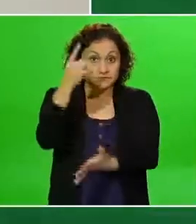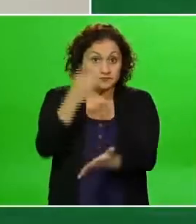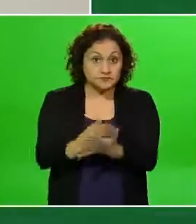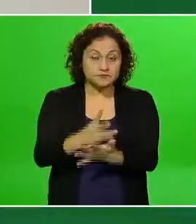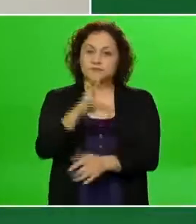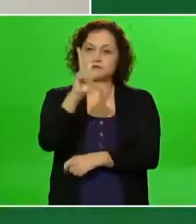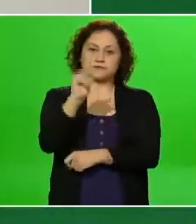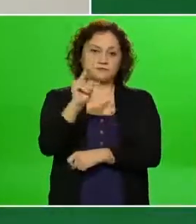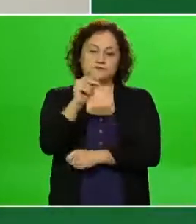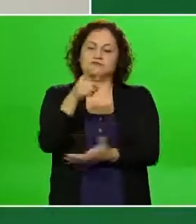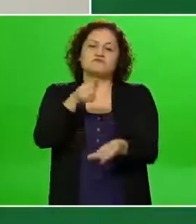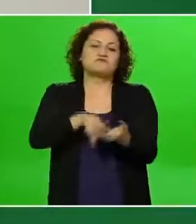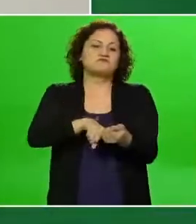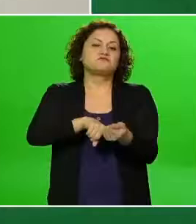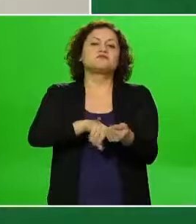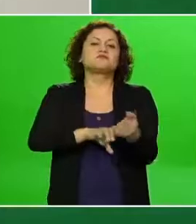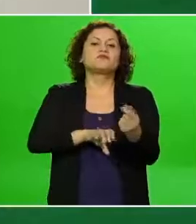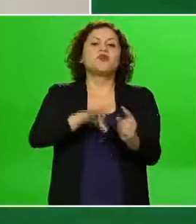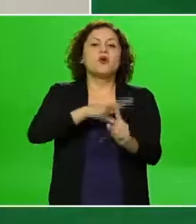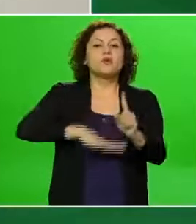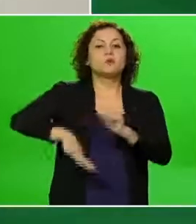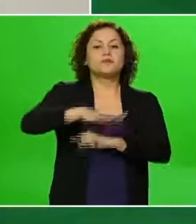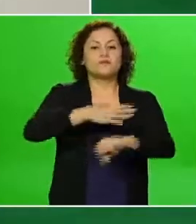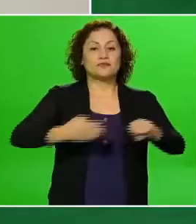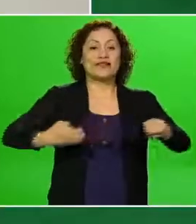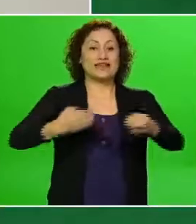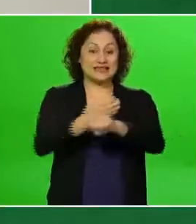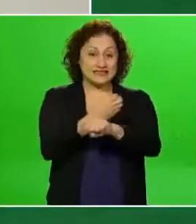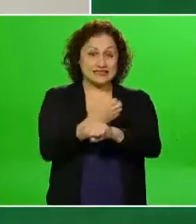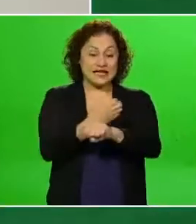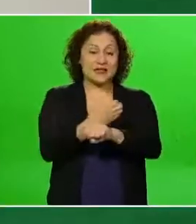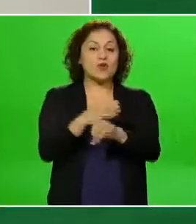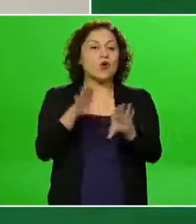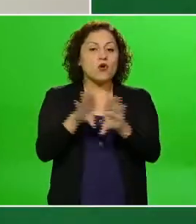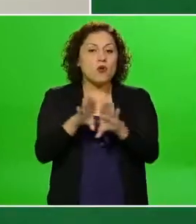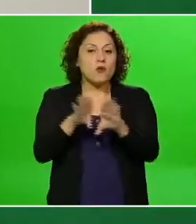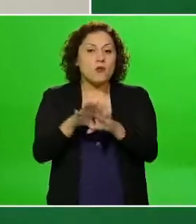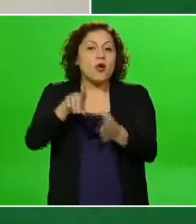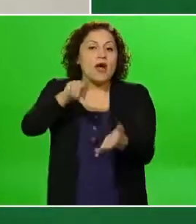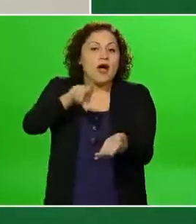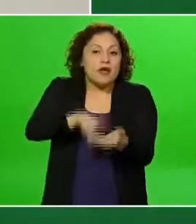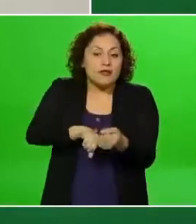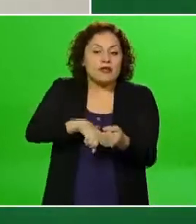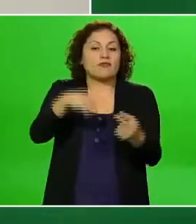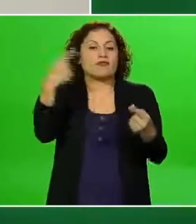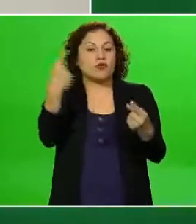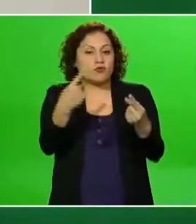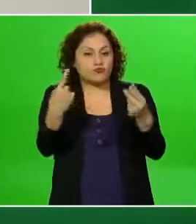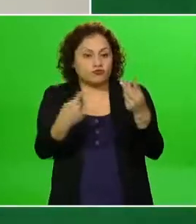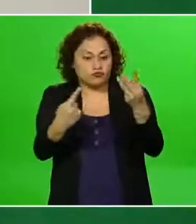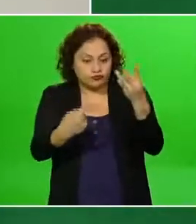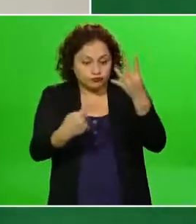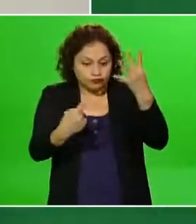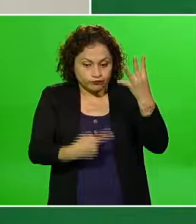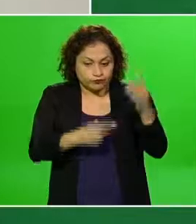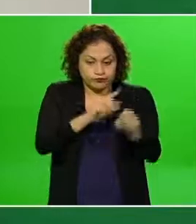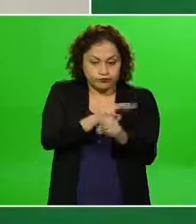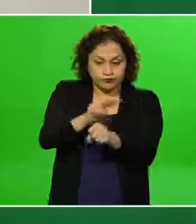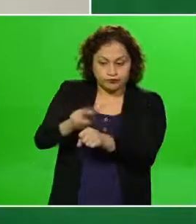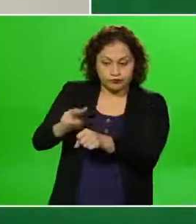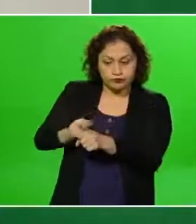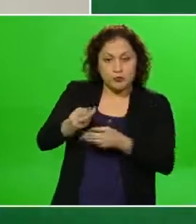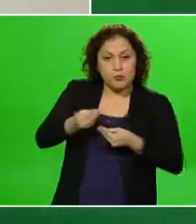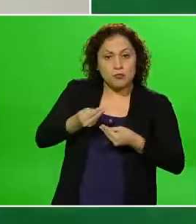y la entidad C está en verde, no, sino que el semáforo viene de la mano de una serie de recomendaciones que se traducen